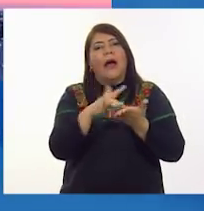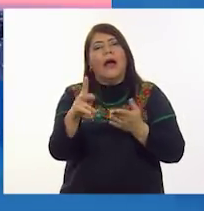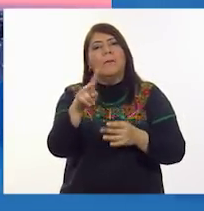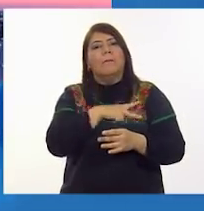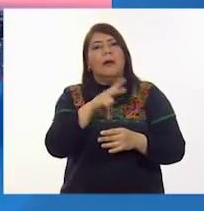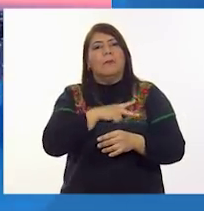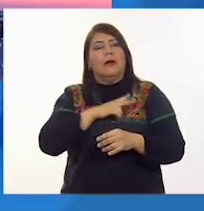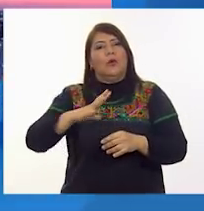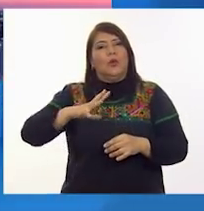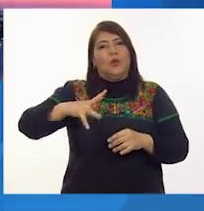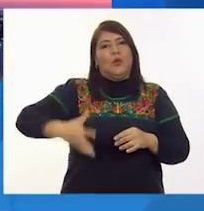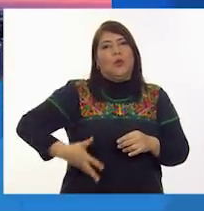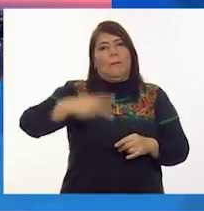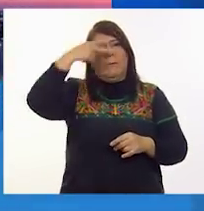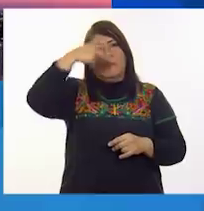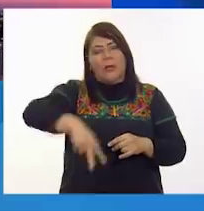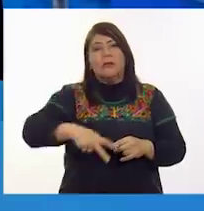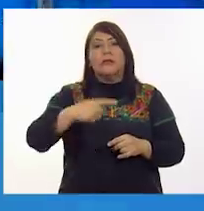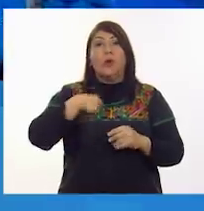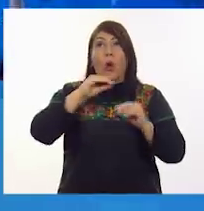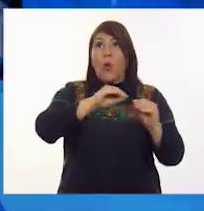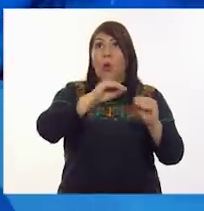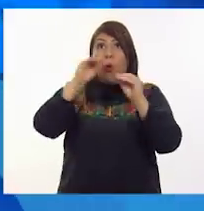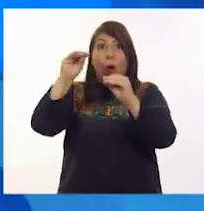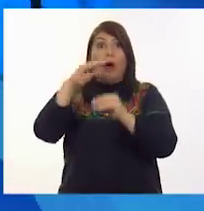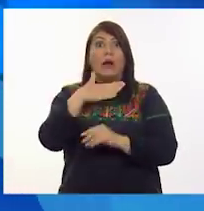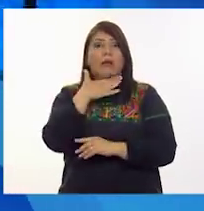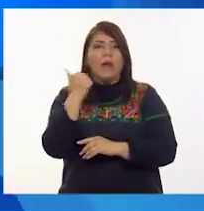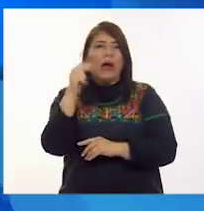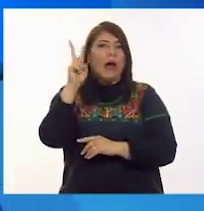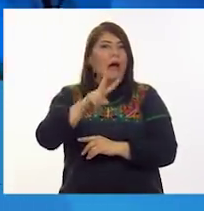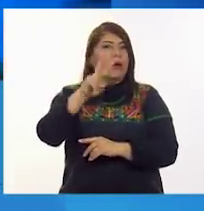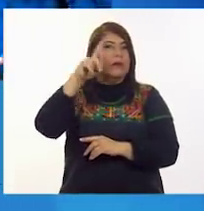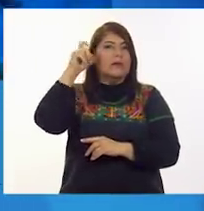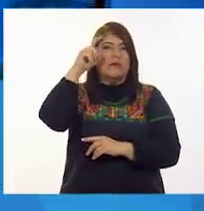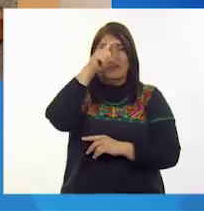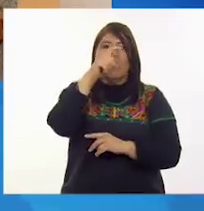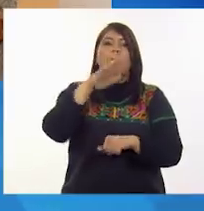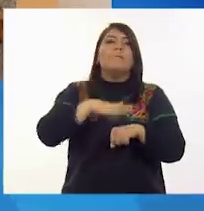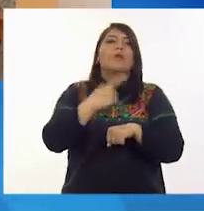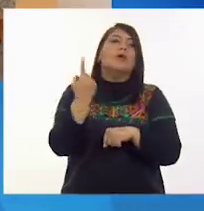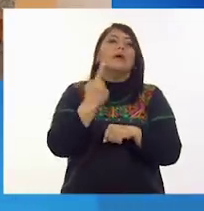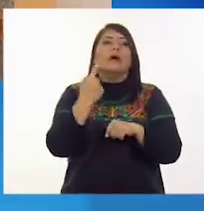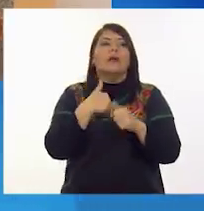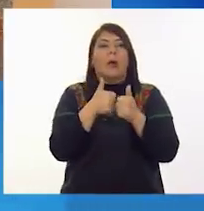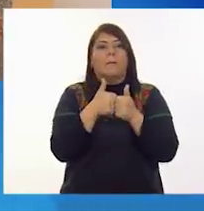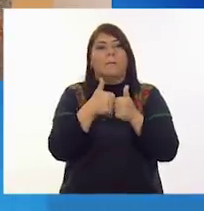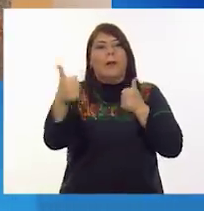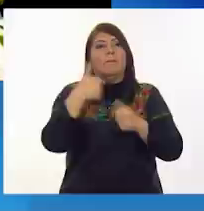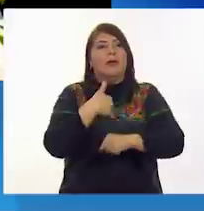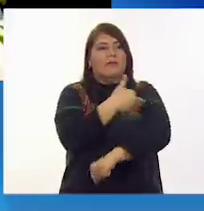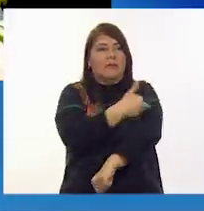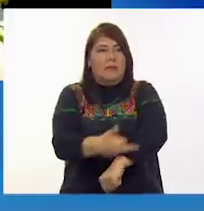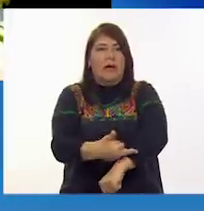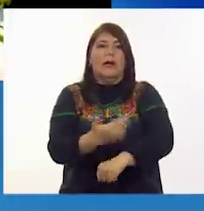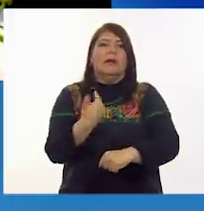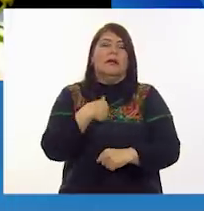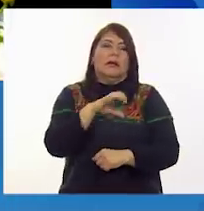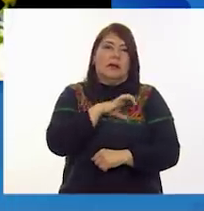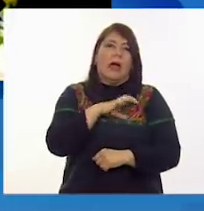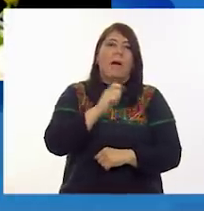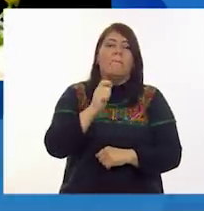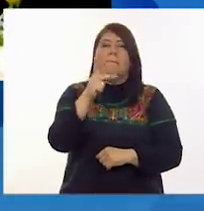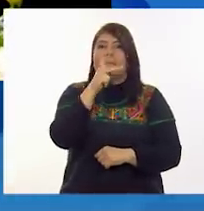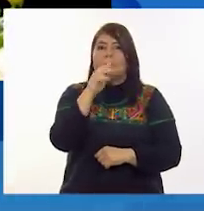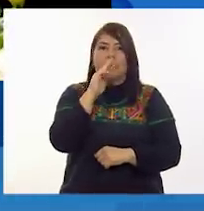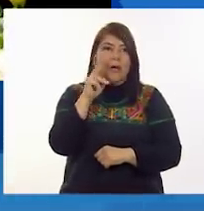raíces. Llegar a Alemania fue un momento difícil porque me desprendí de mis seres queridos de México. Mis padres son